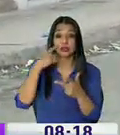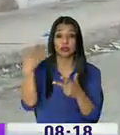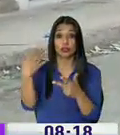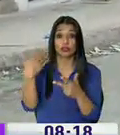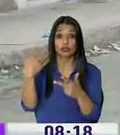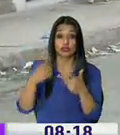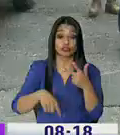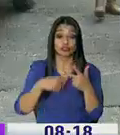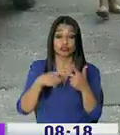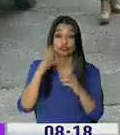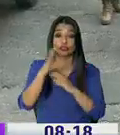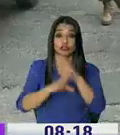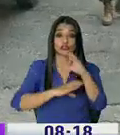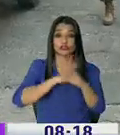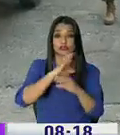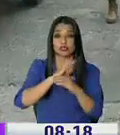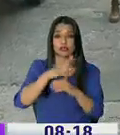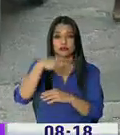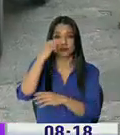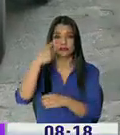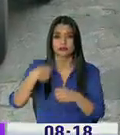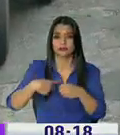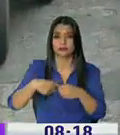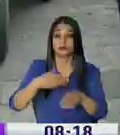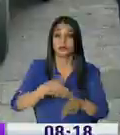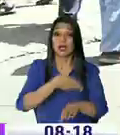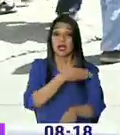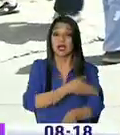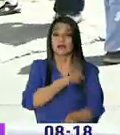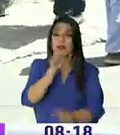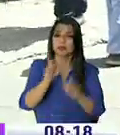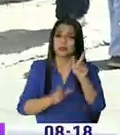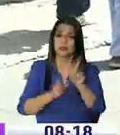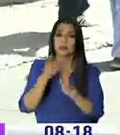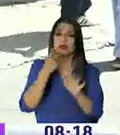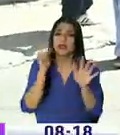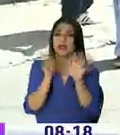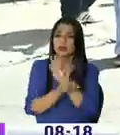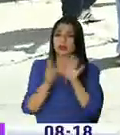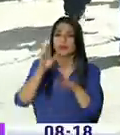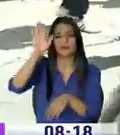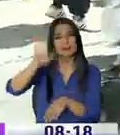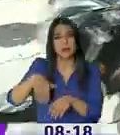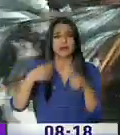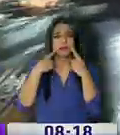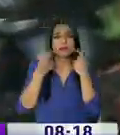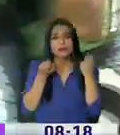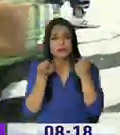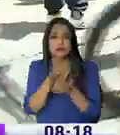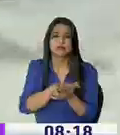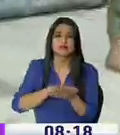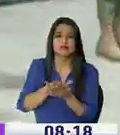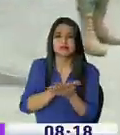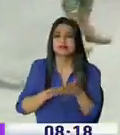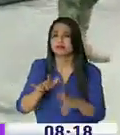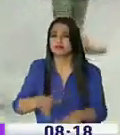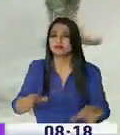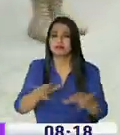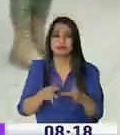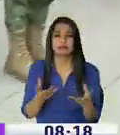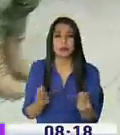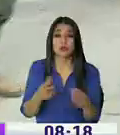norte de Quito. Un operativo que obedeció a las múltiples denuncias ciudadanas en torno al desorden e inseguridad que